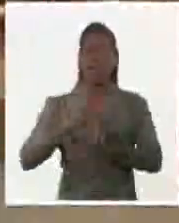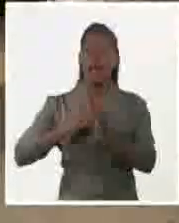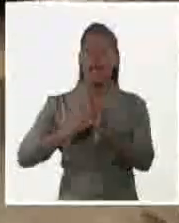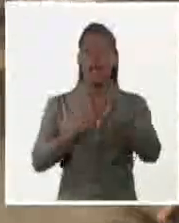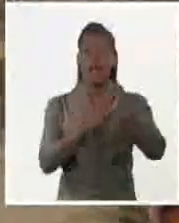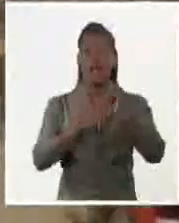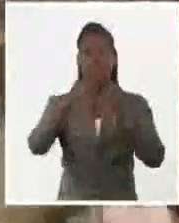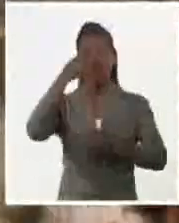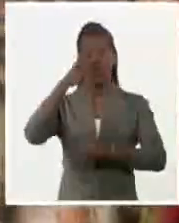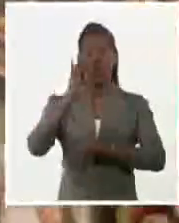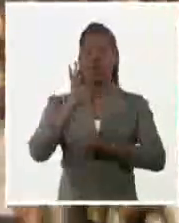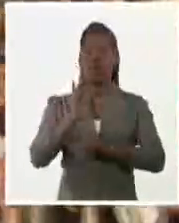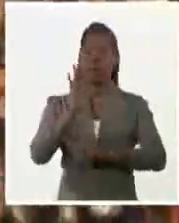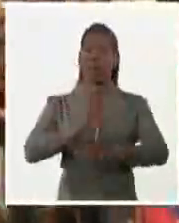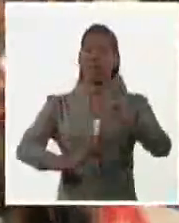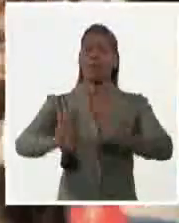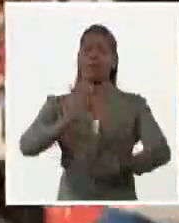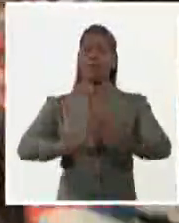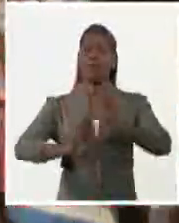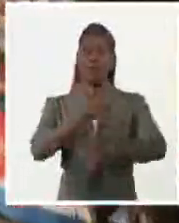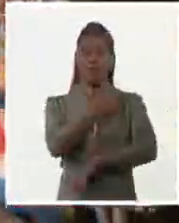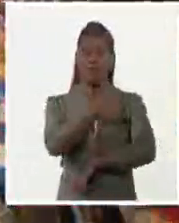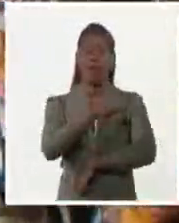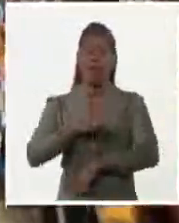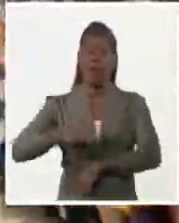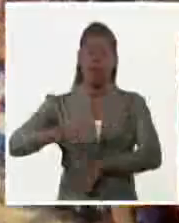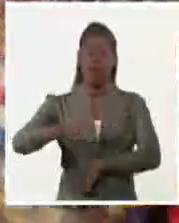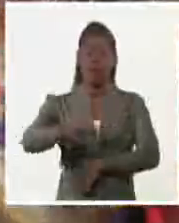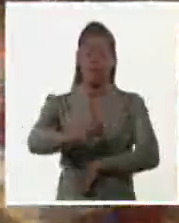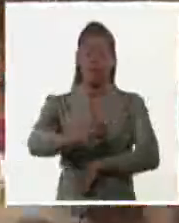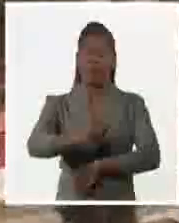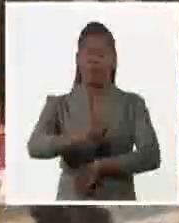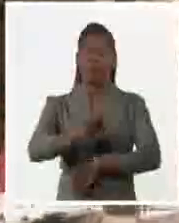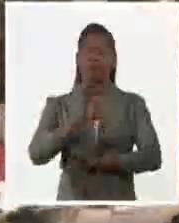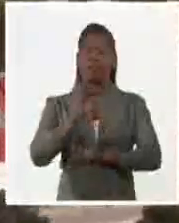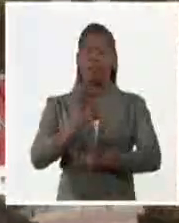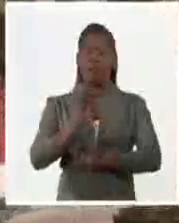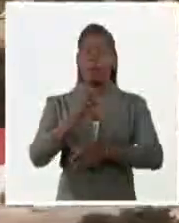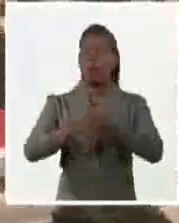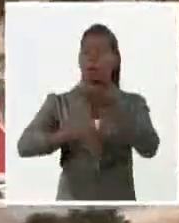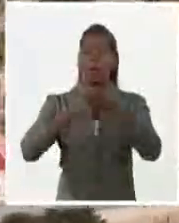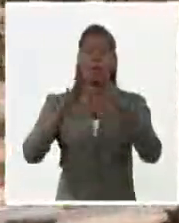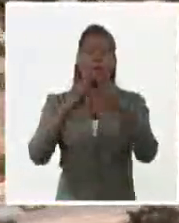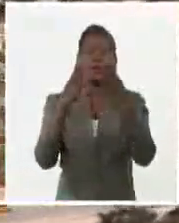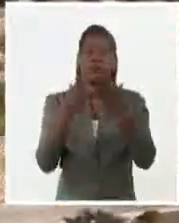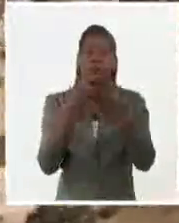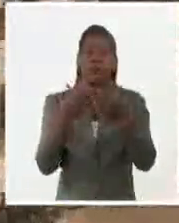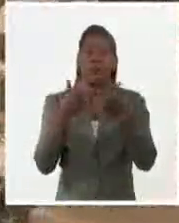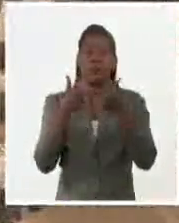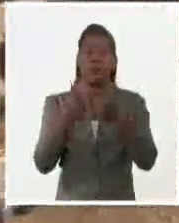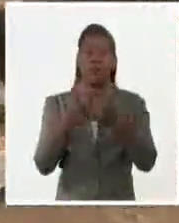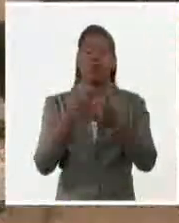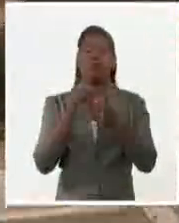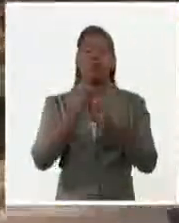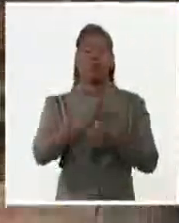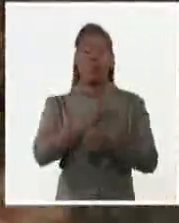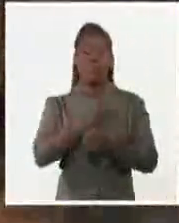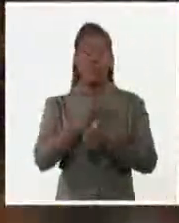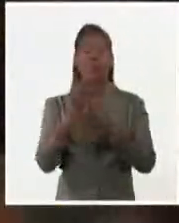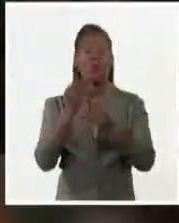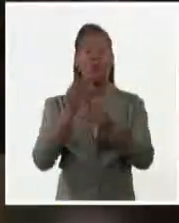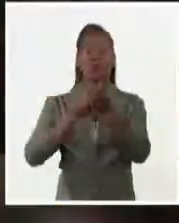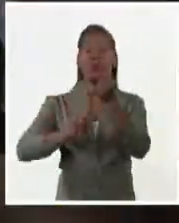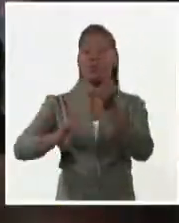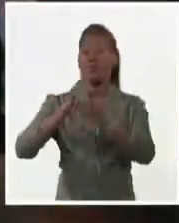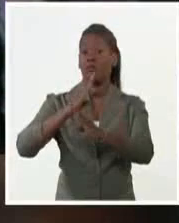que muchas veces expresó sus sentimientos especiales hacia Santiago. Soy delegado por